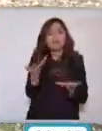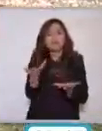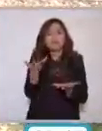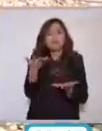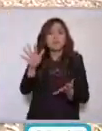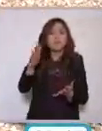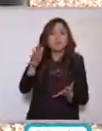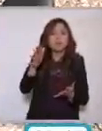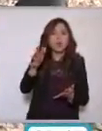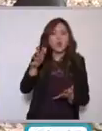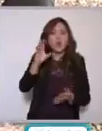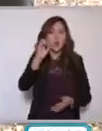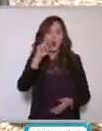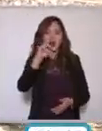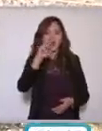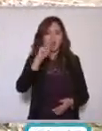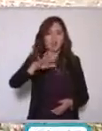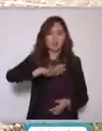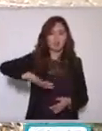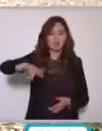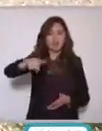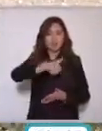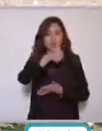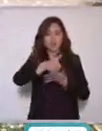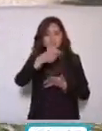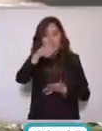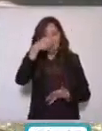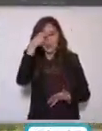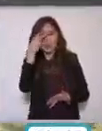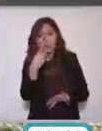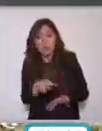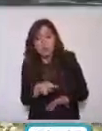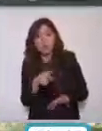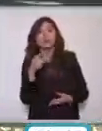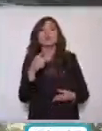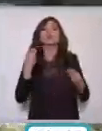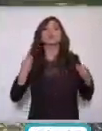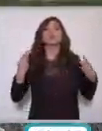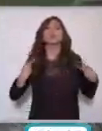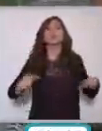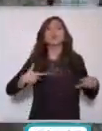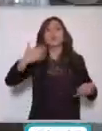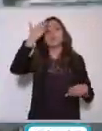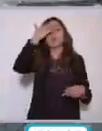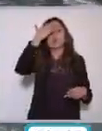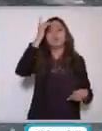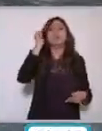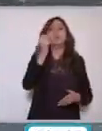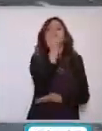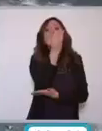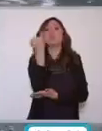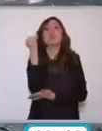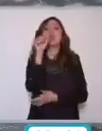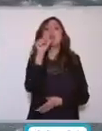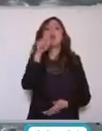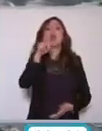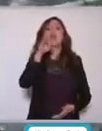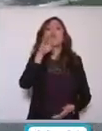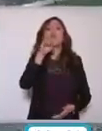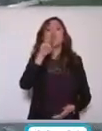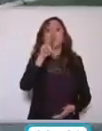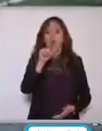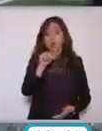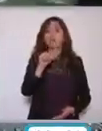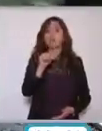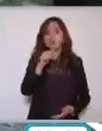al nororiente de la Ciudad de México, que todo el mundo conoce como el Jardín de la Ánfora, ¿sí? Porque aquí